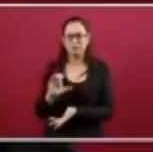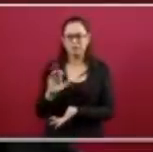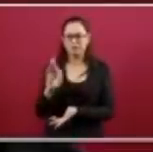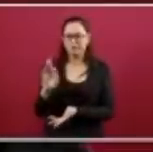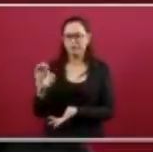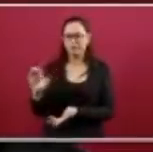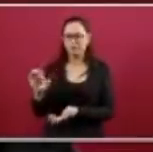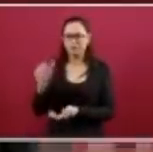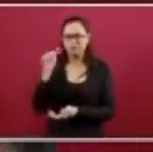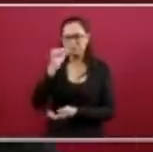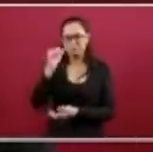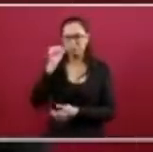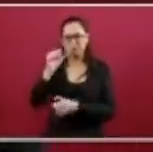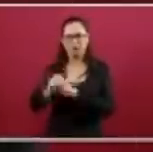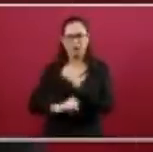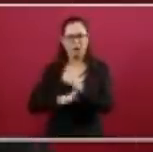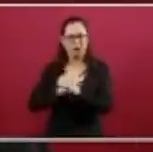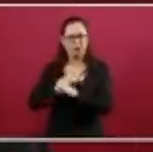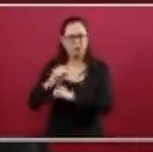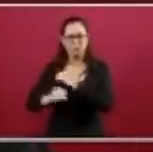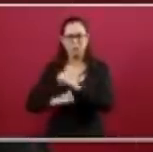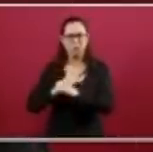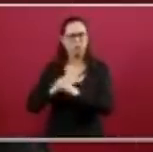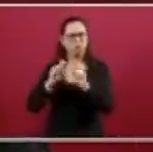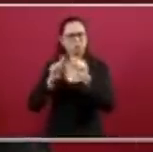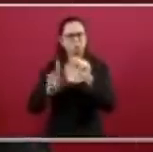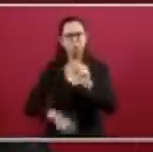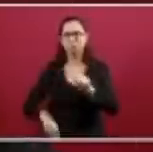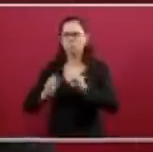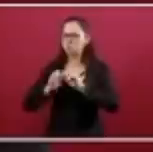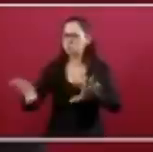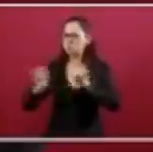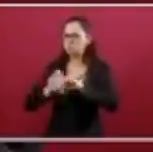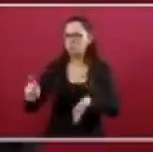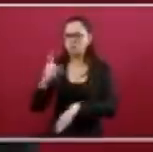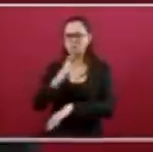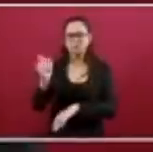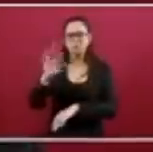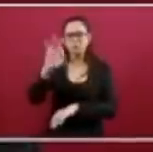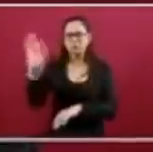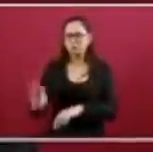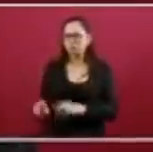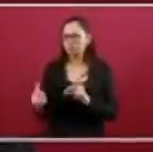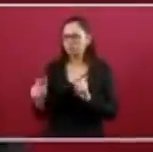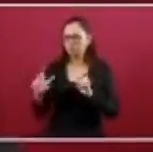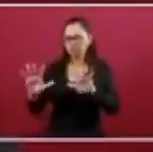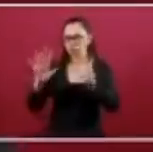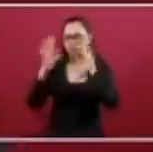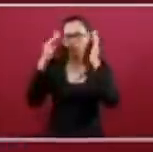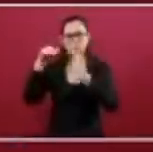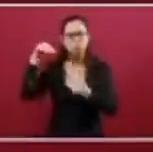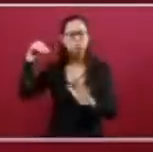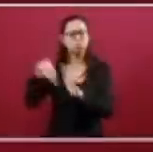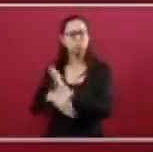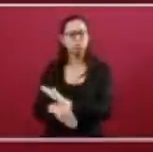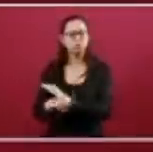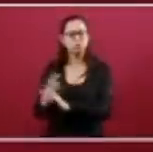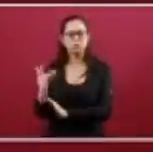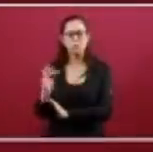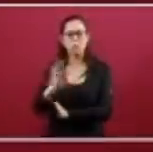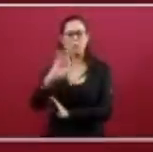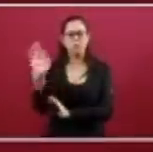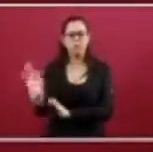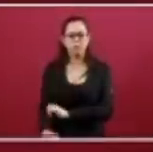genera nada más el 50% de la energía, con toda una serie de mecanismos y desde luego con la participación de